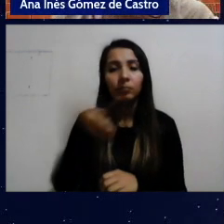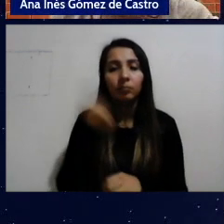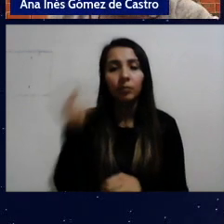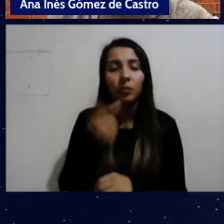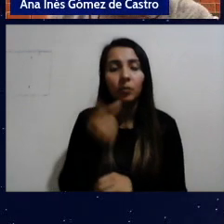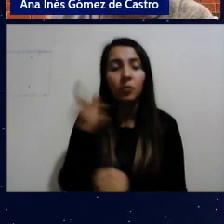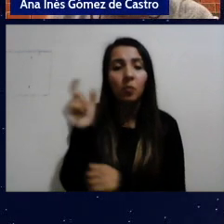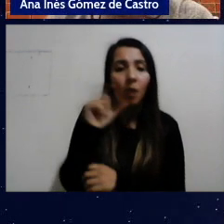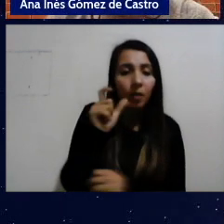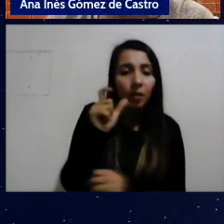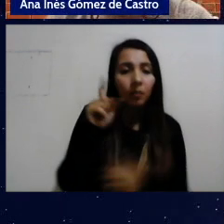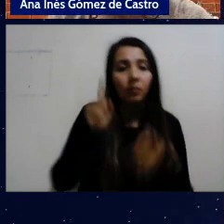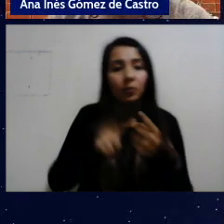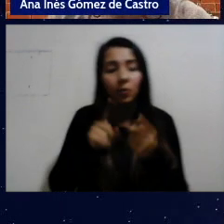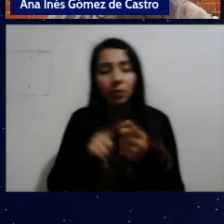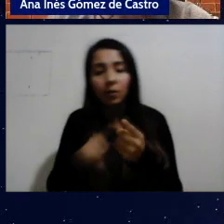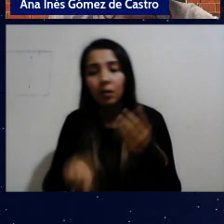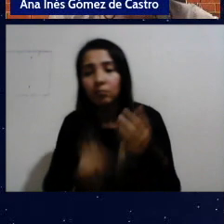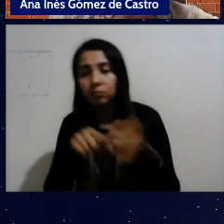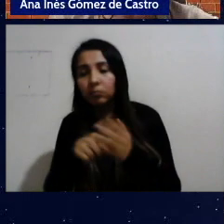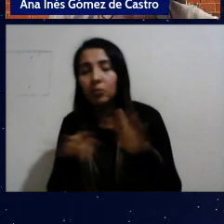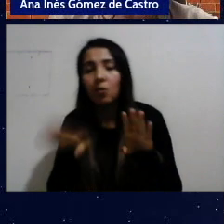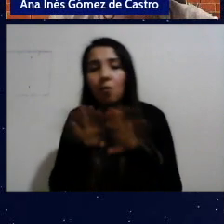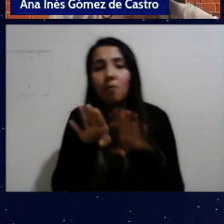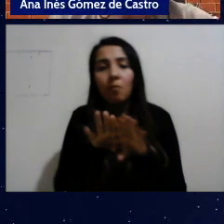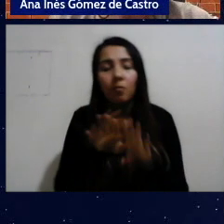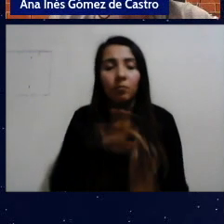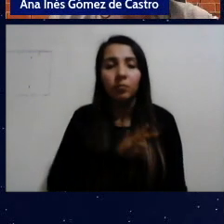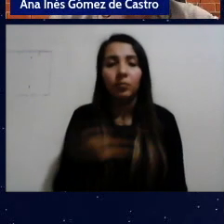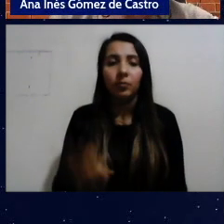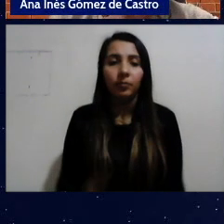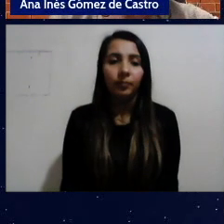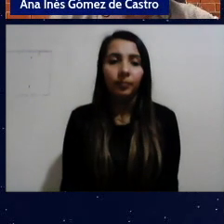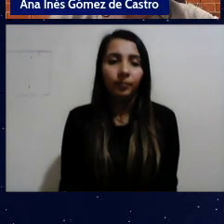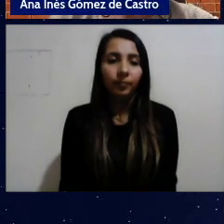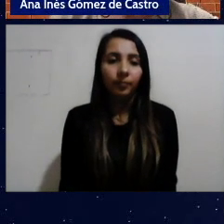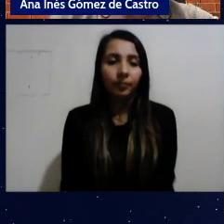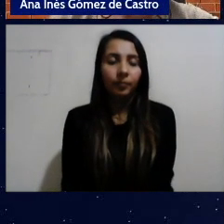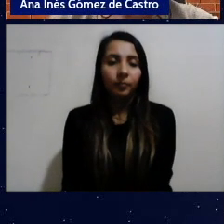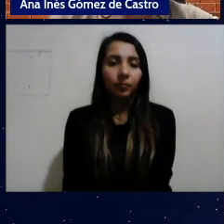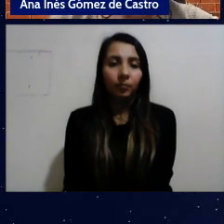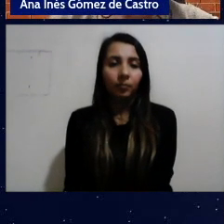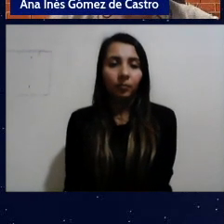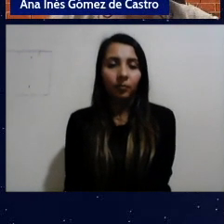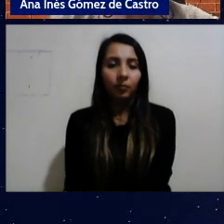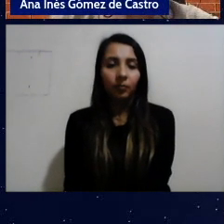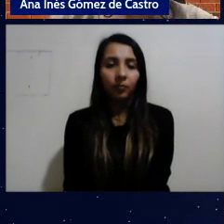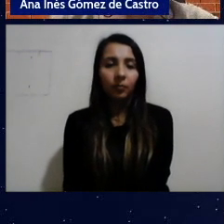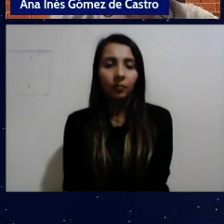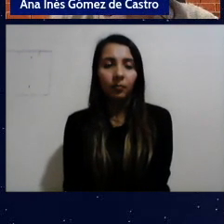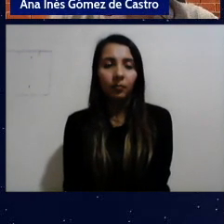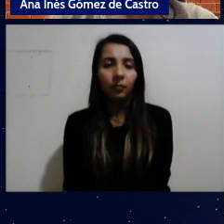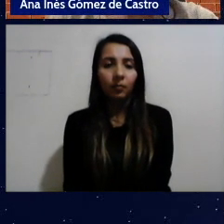preguntas básicas es ¿hasta cuándo, dónde, cómo se deben buscar señales de vida? ¿Vale?